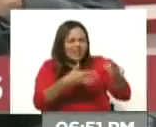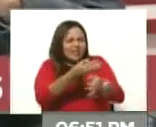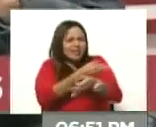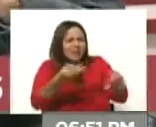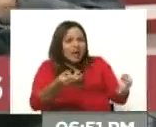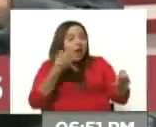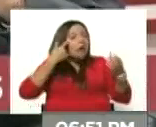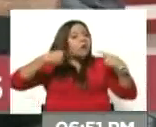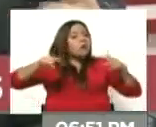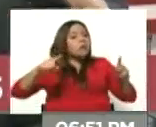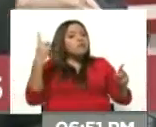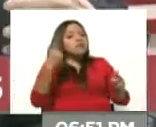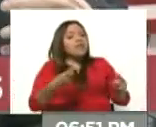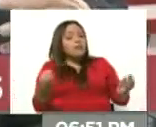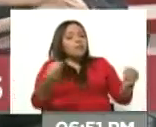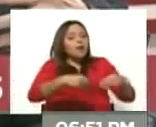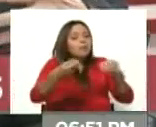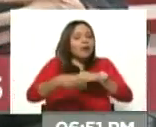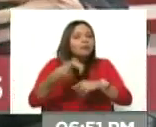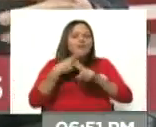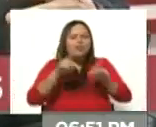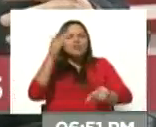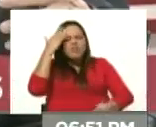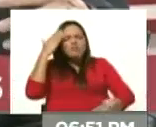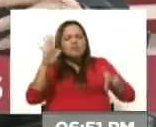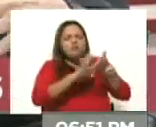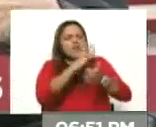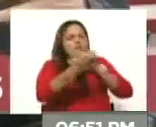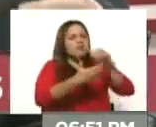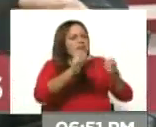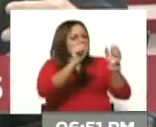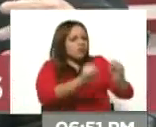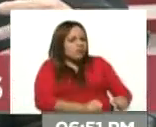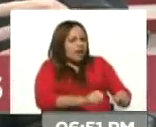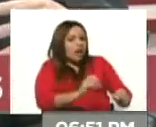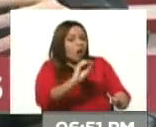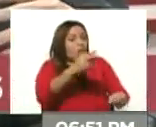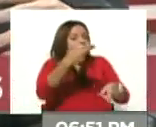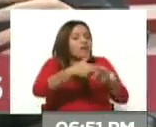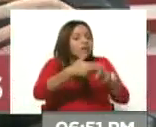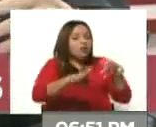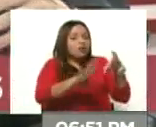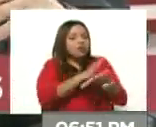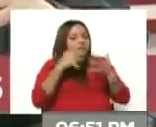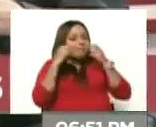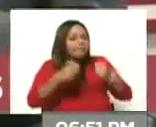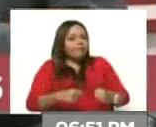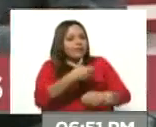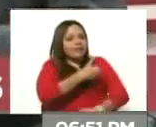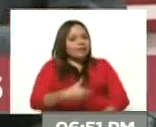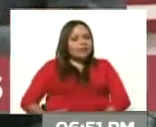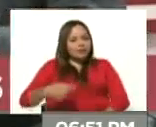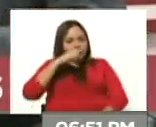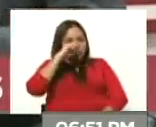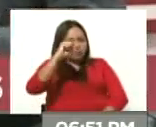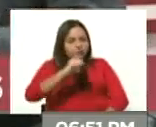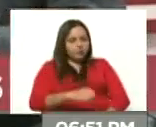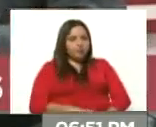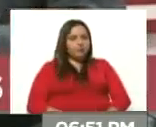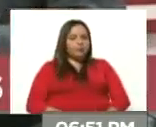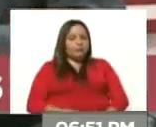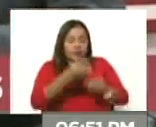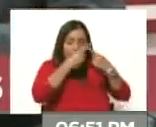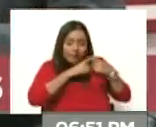debió haber habido más cercanía pero entendemos los problemas de seguridad o los riesgos en cuanto a la seguridad del presidente maduro pero